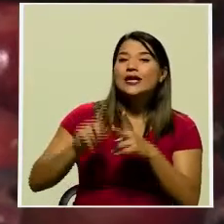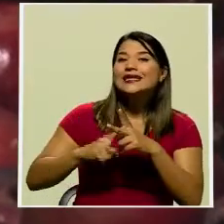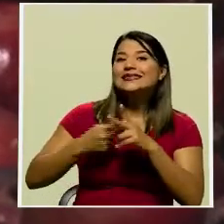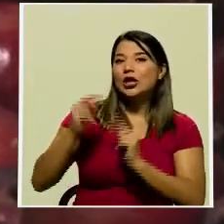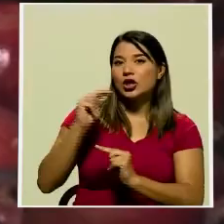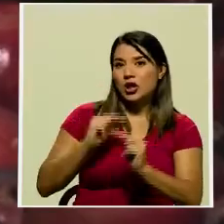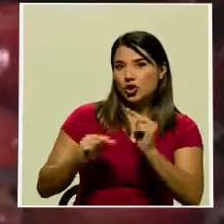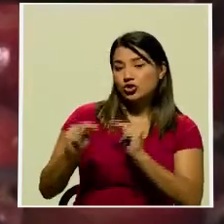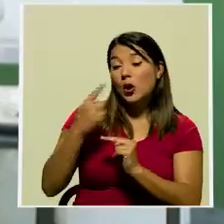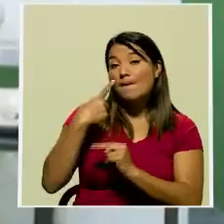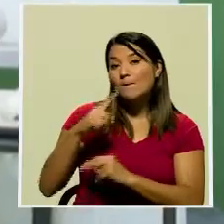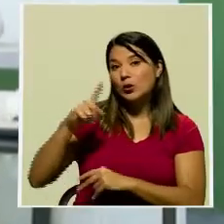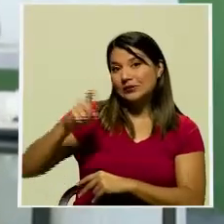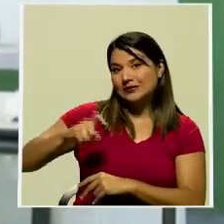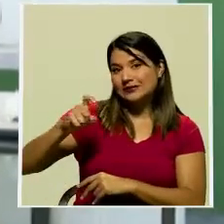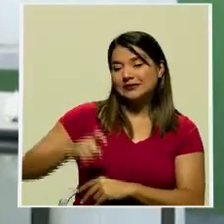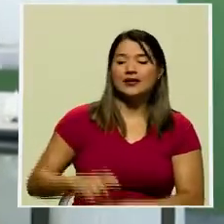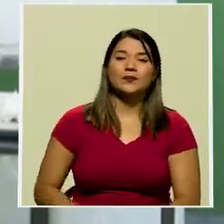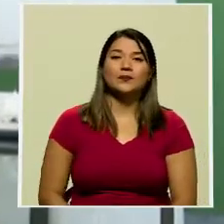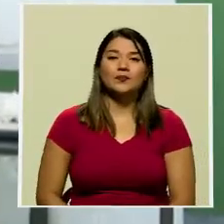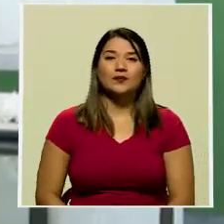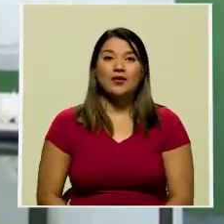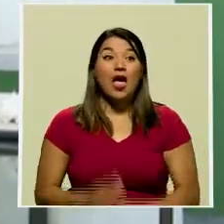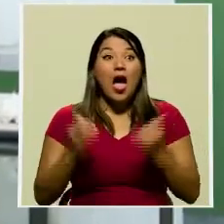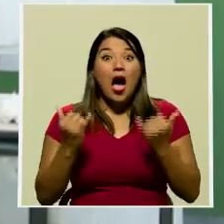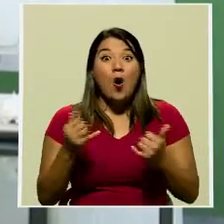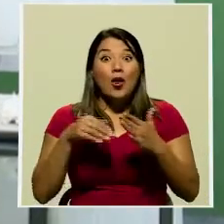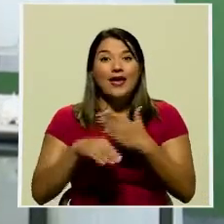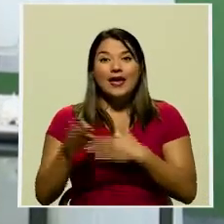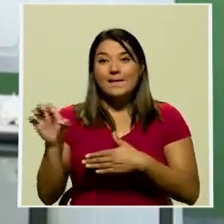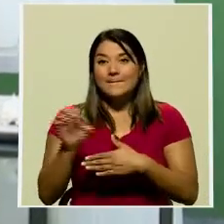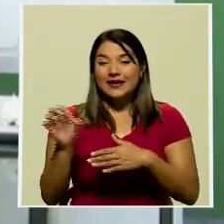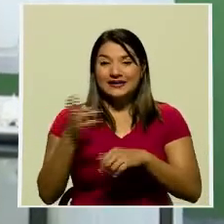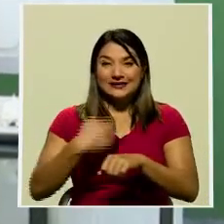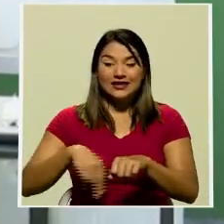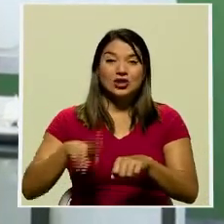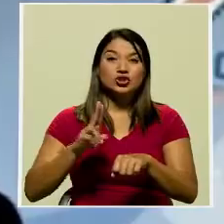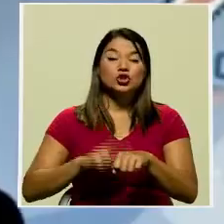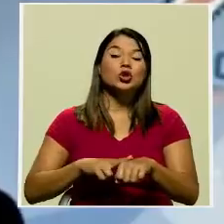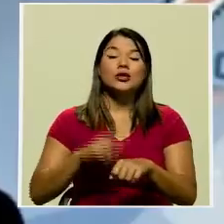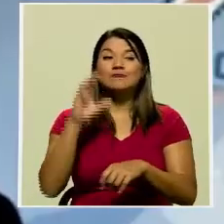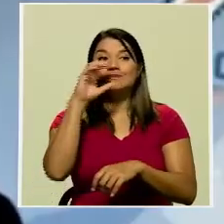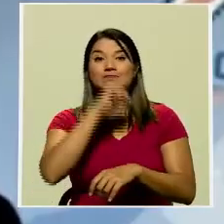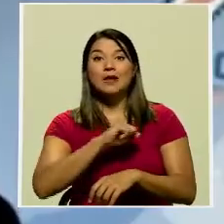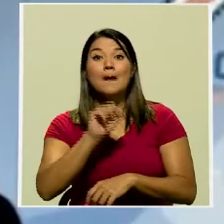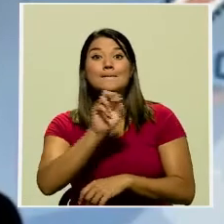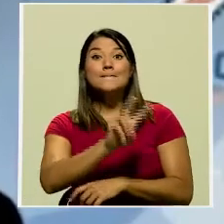negocio por necesidad. En estos tiempos de la emergencia nacional se encuentra que hay